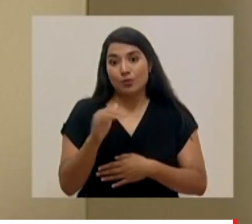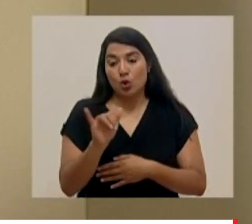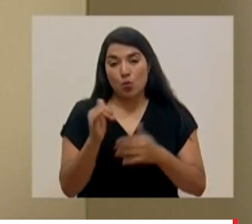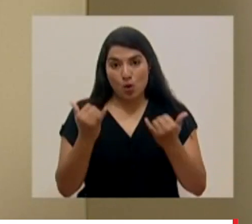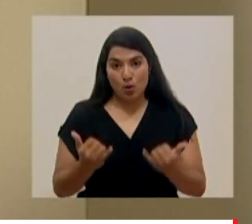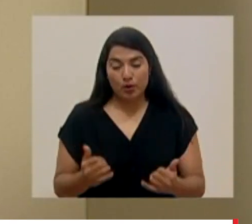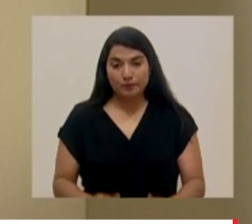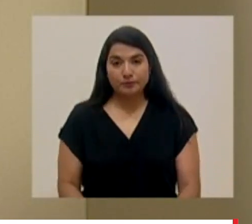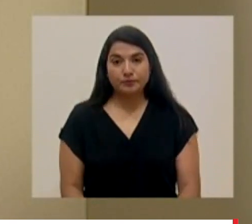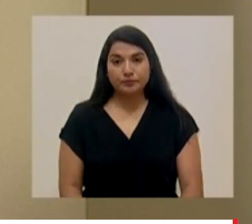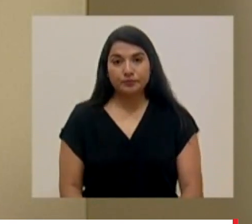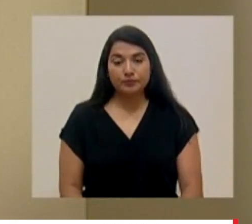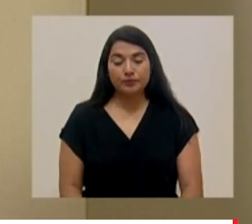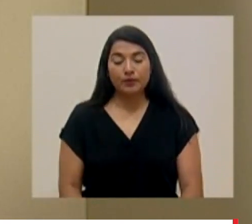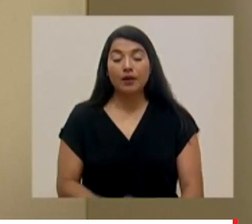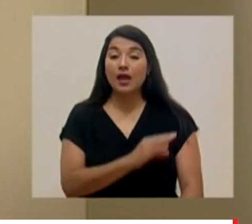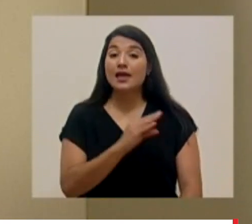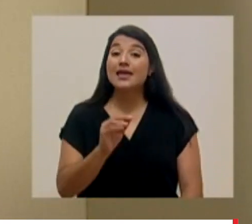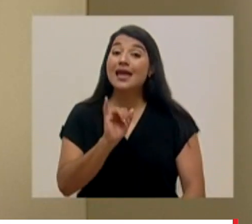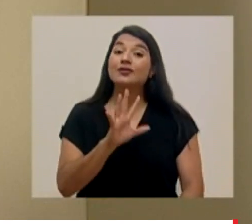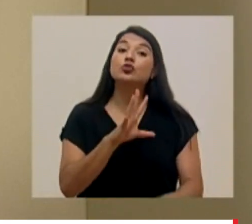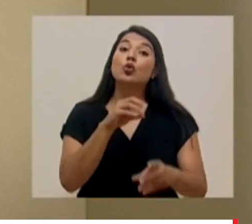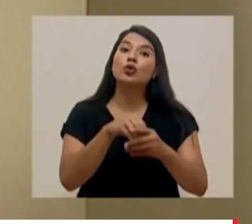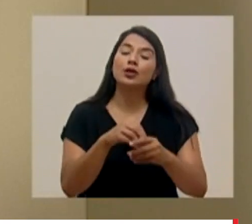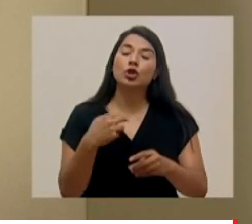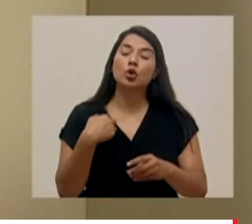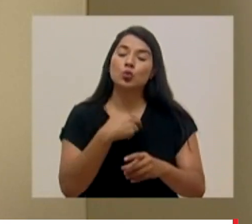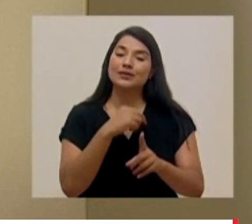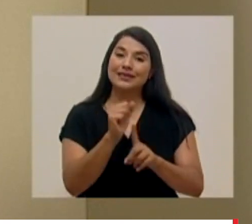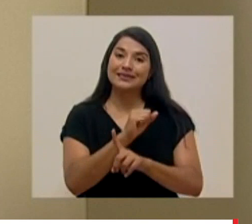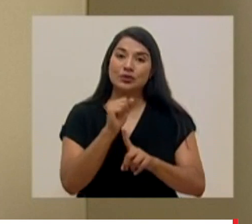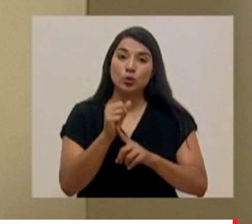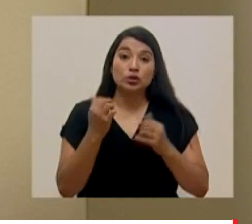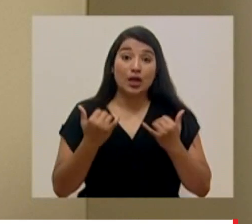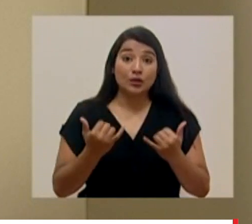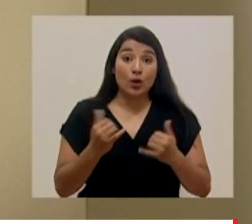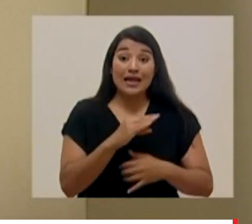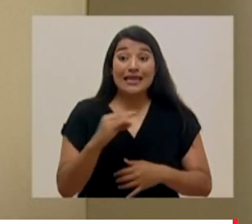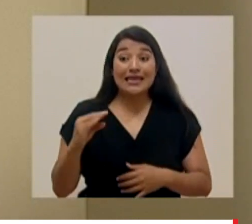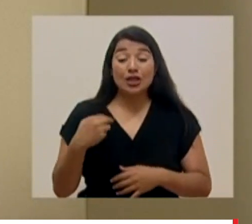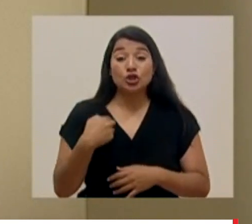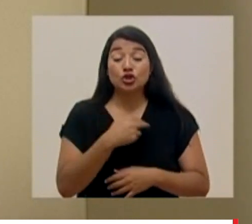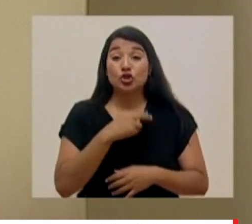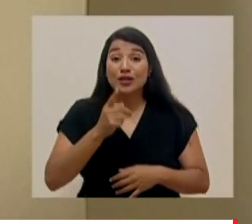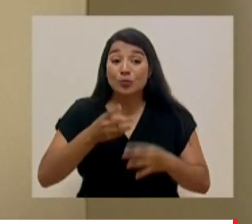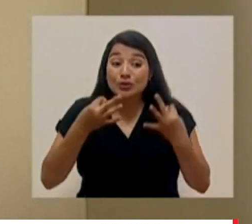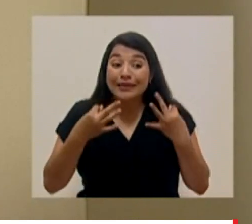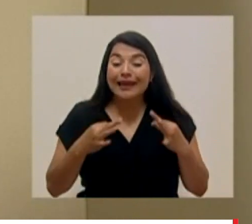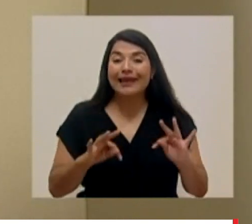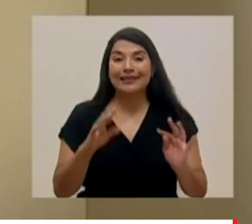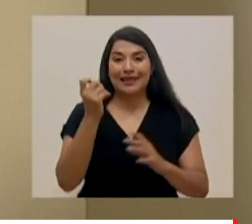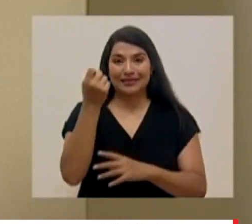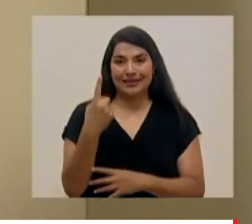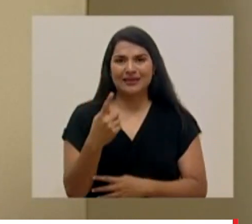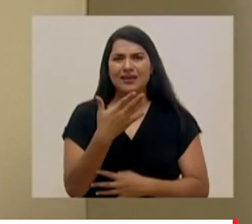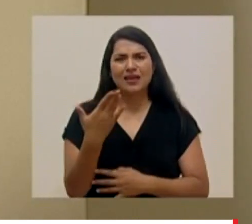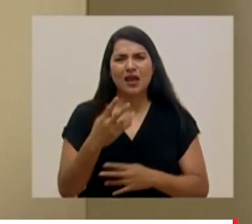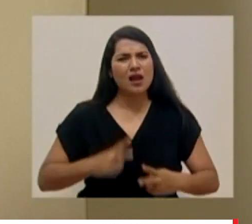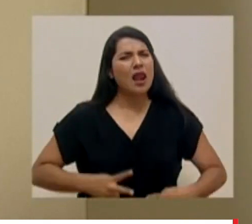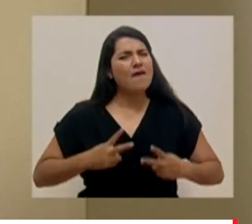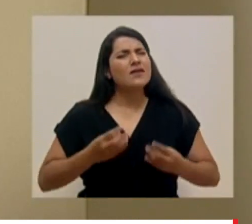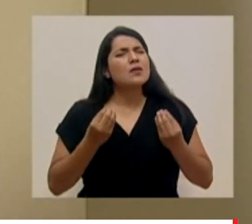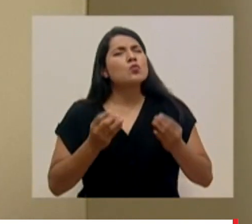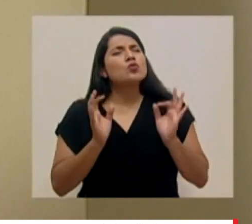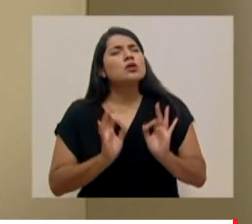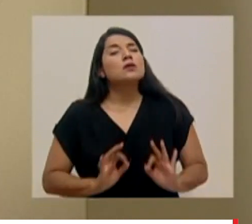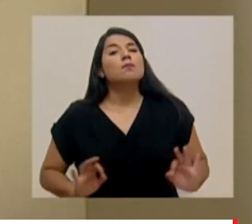en día. Y eso es parte de lo que estamos viviendo y de lo que tenemos que tratar de sensibilizarnos, entender que la vida vale mucho, la